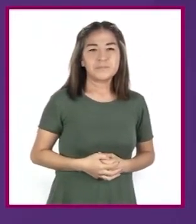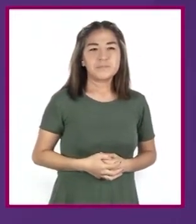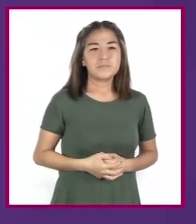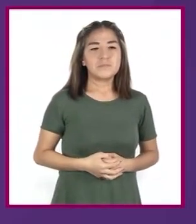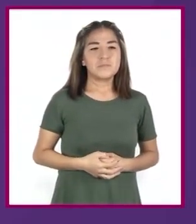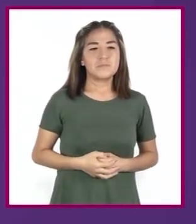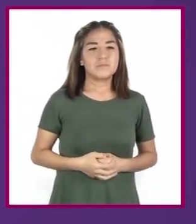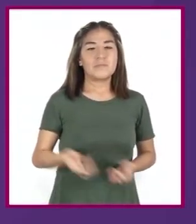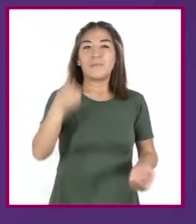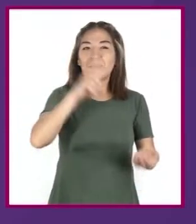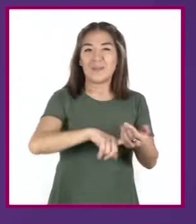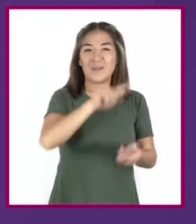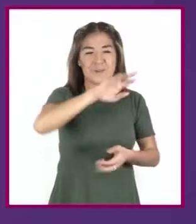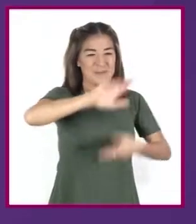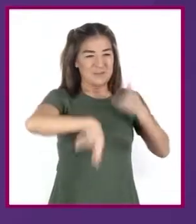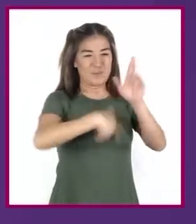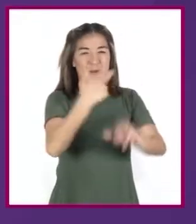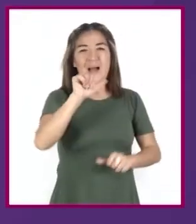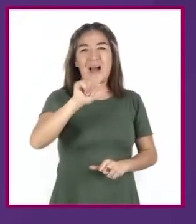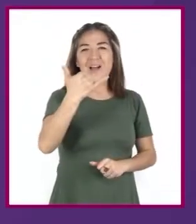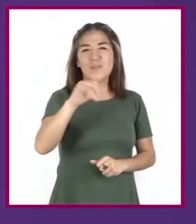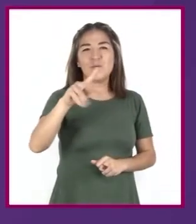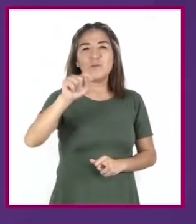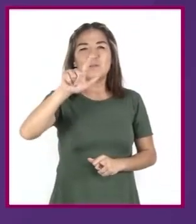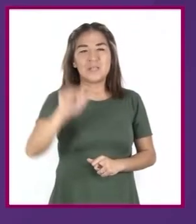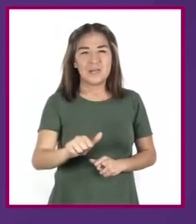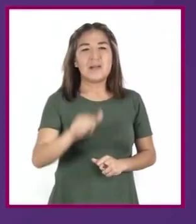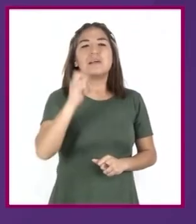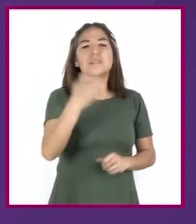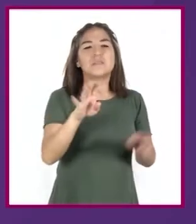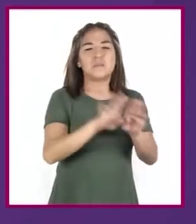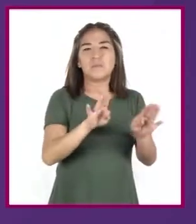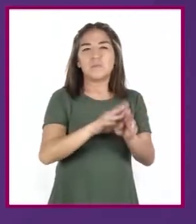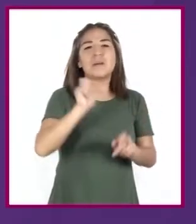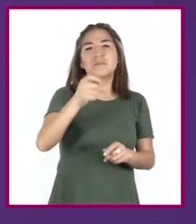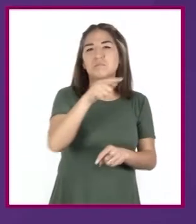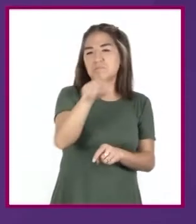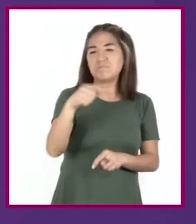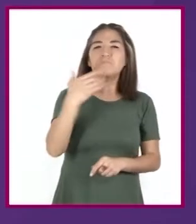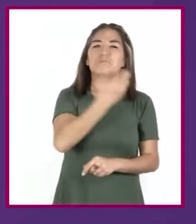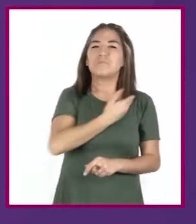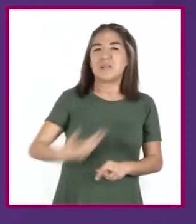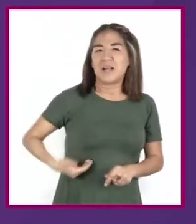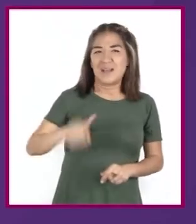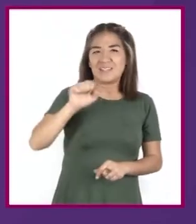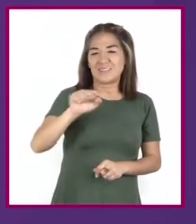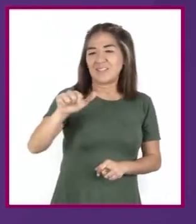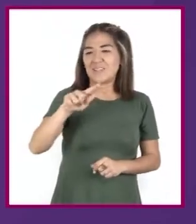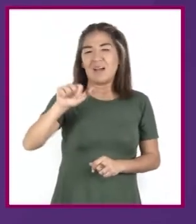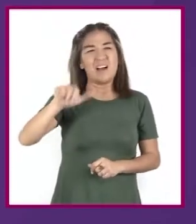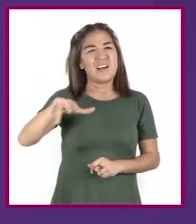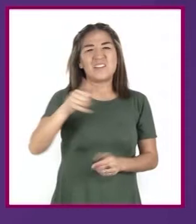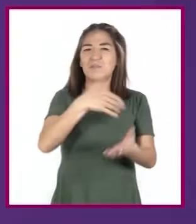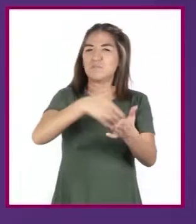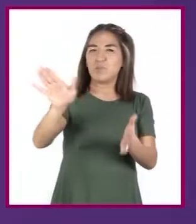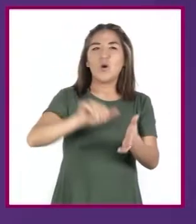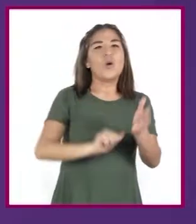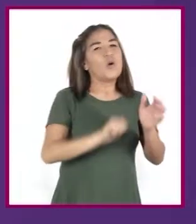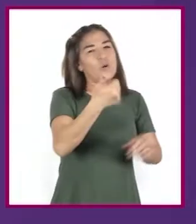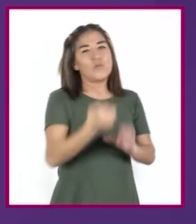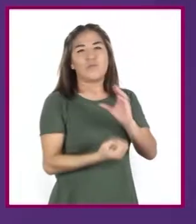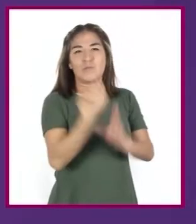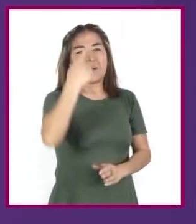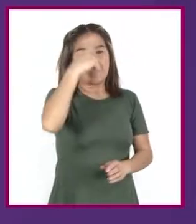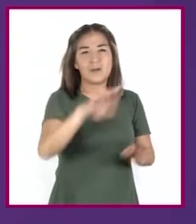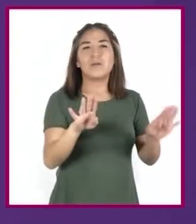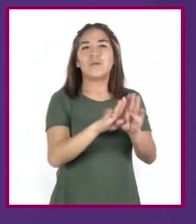El Plan de Ayutla solicitó la destitución del presidente Santa Anna y la formación de un Congreso Constituyente.